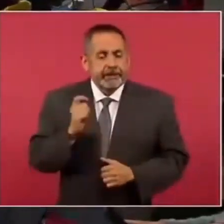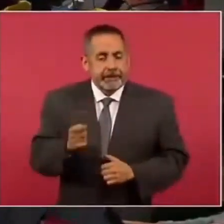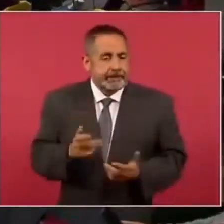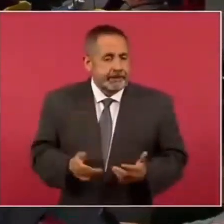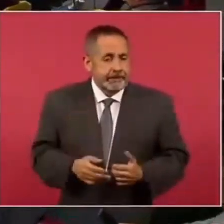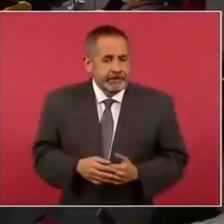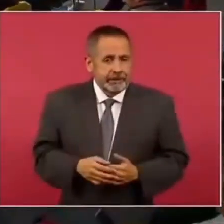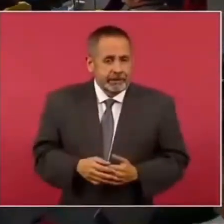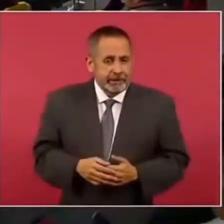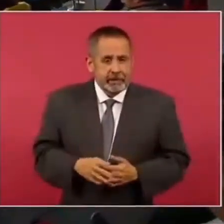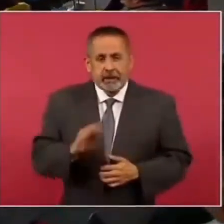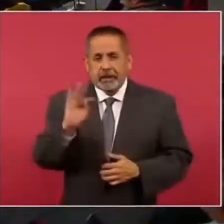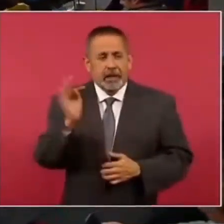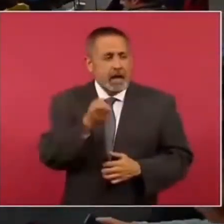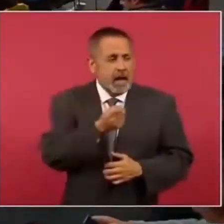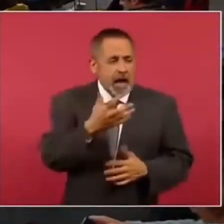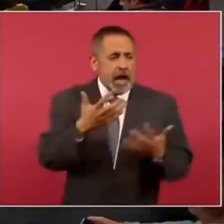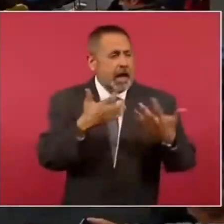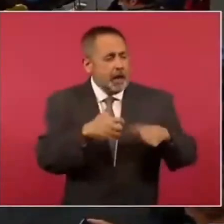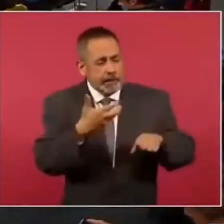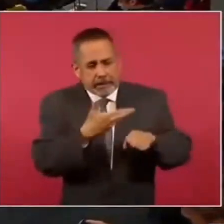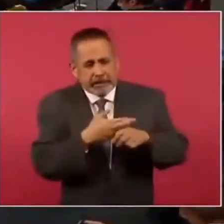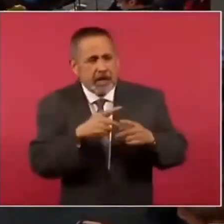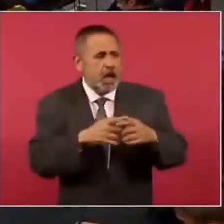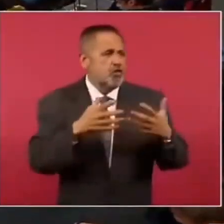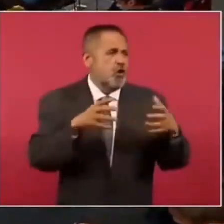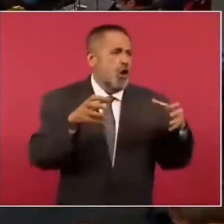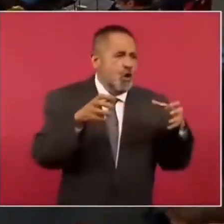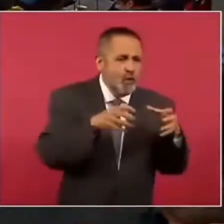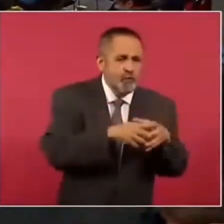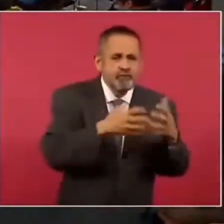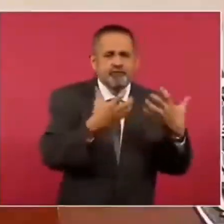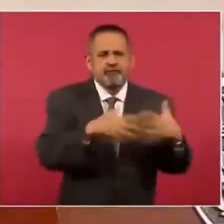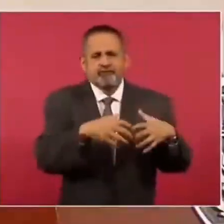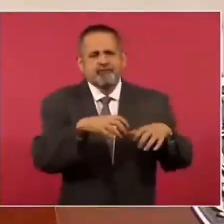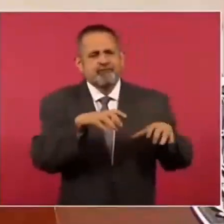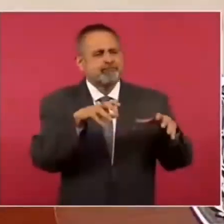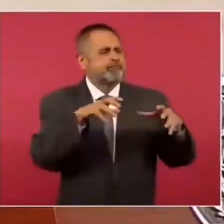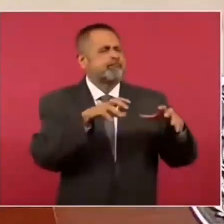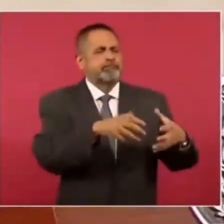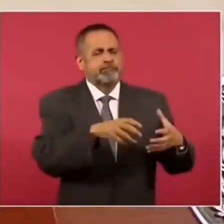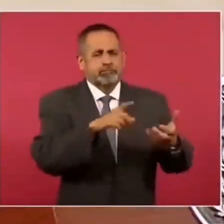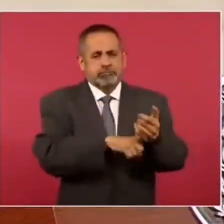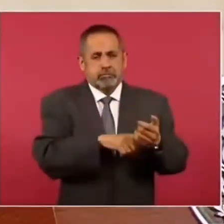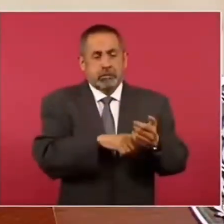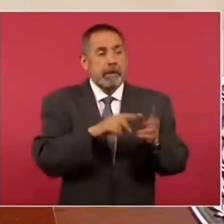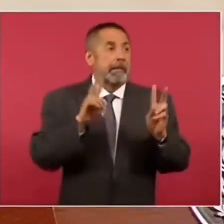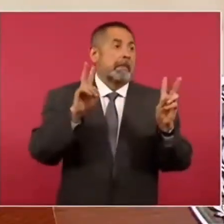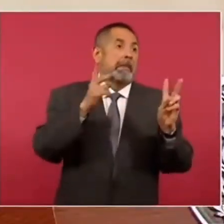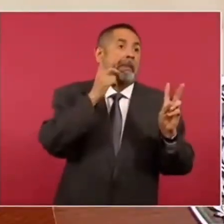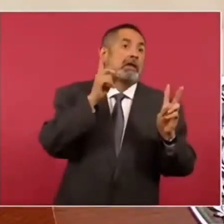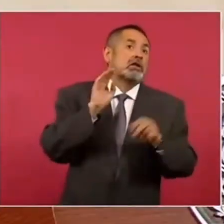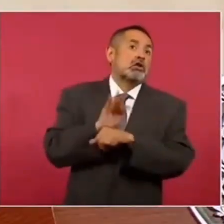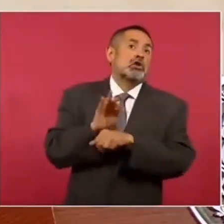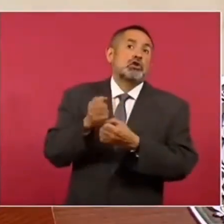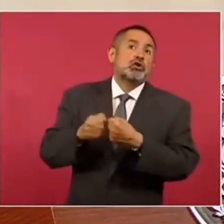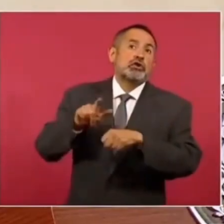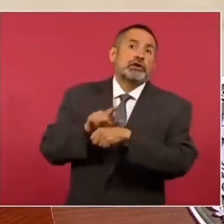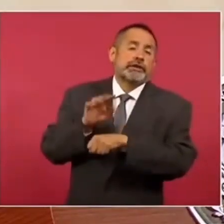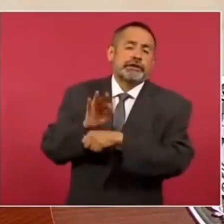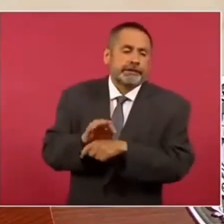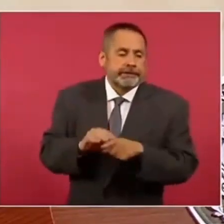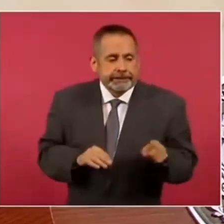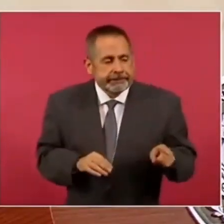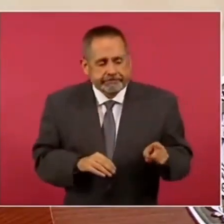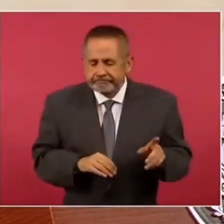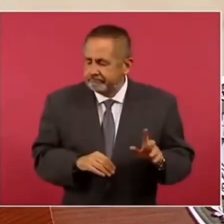aun cuando hay empresarios y hay empresas y hay corporaciones que tienen dimensión social,